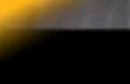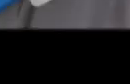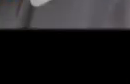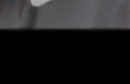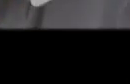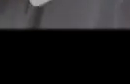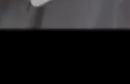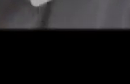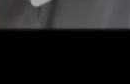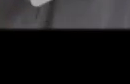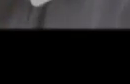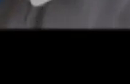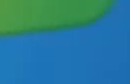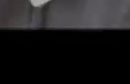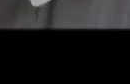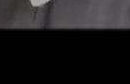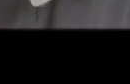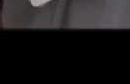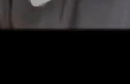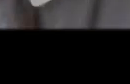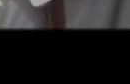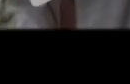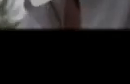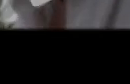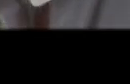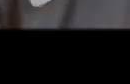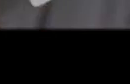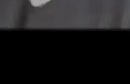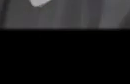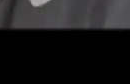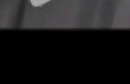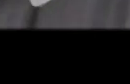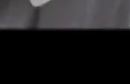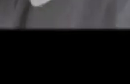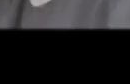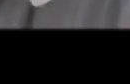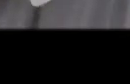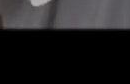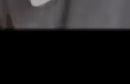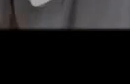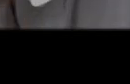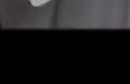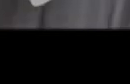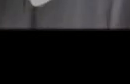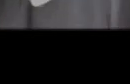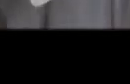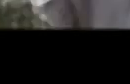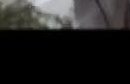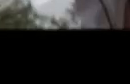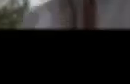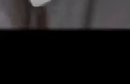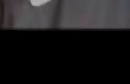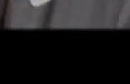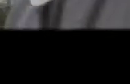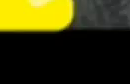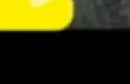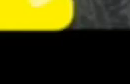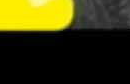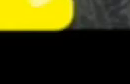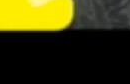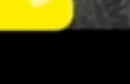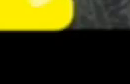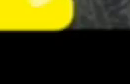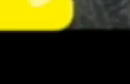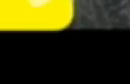Esta semana, en Cuando las luces se apagan. Gustavo Herrera. Me encanta el piano clásico. En el piano clásico siempre